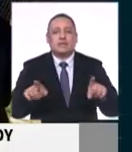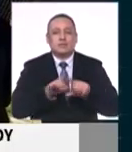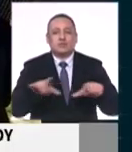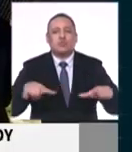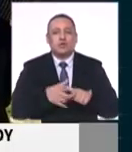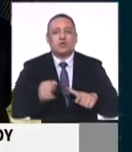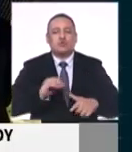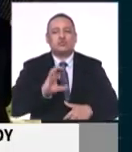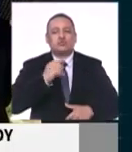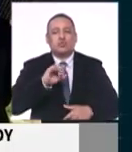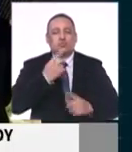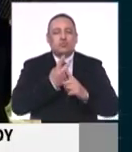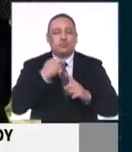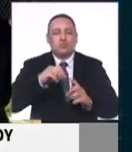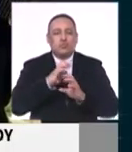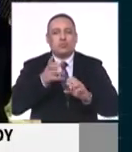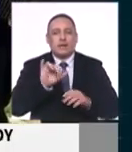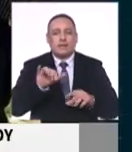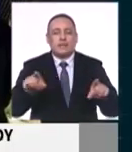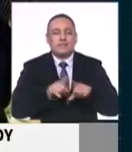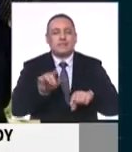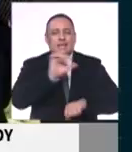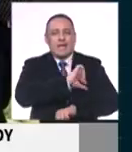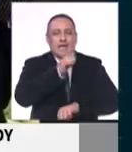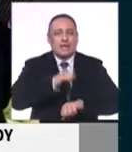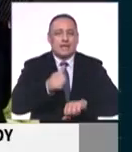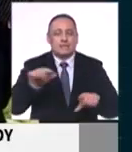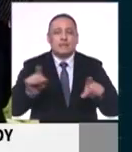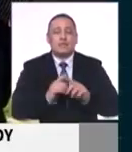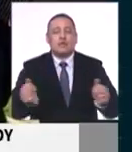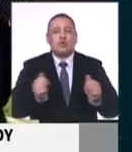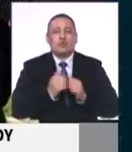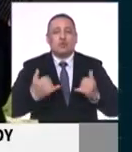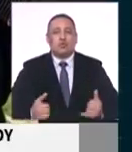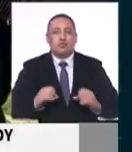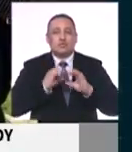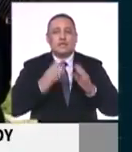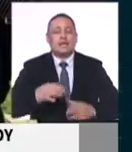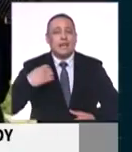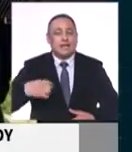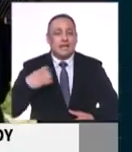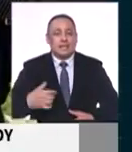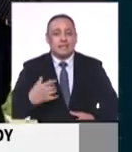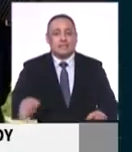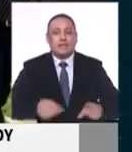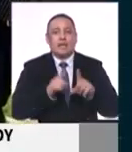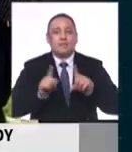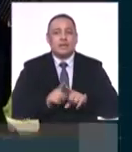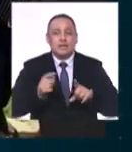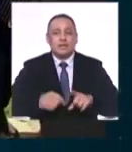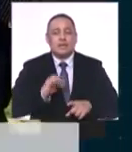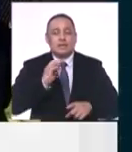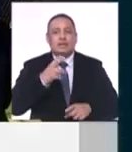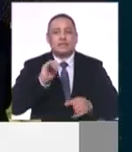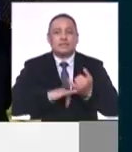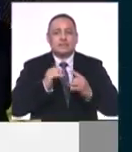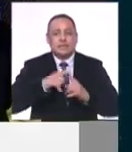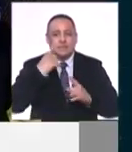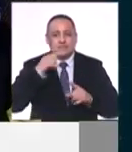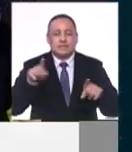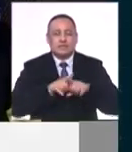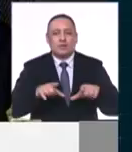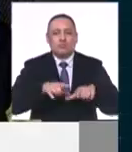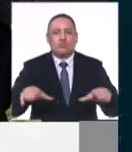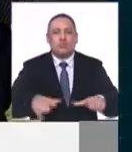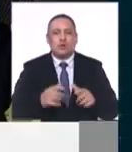distrito de Chuplui de la provincia de Yungay, de aquí de nuestra región Ancash. Me acompaña el día de hoy el alcalde del distrito de Chuplui, el señor Cristian Méndez, y hemos venido